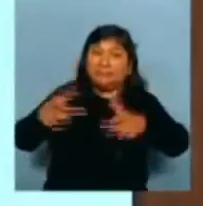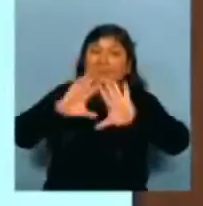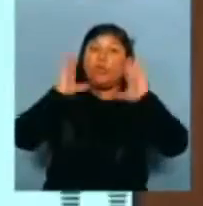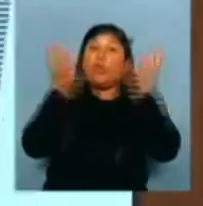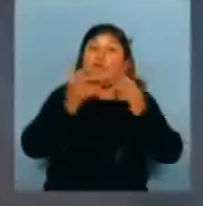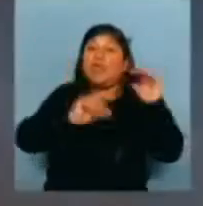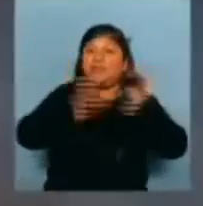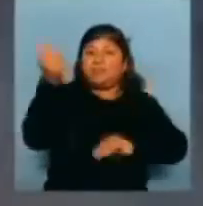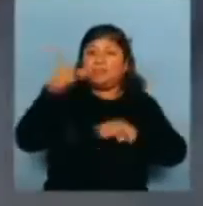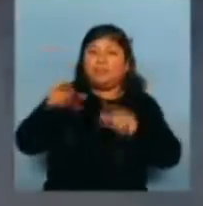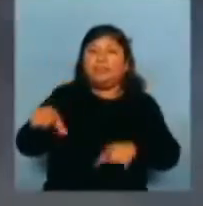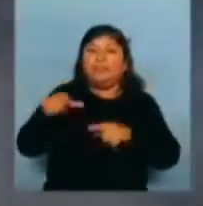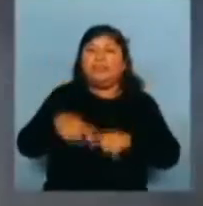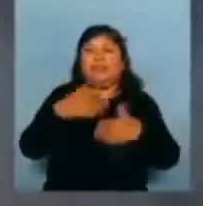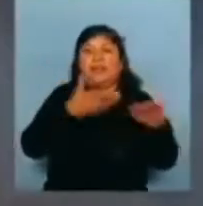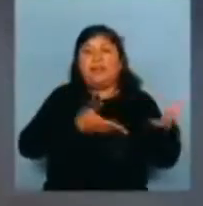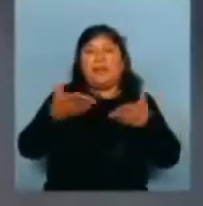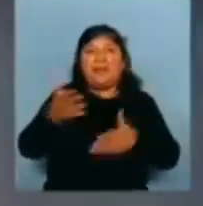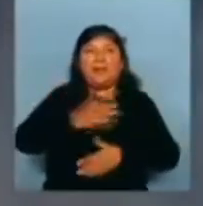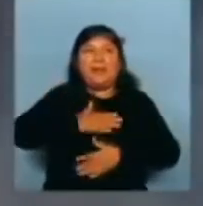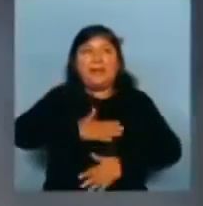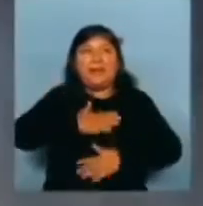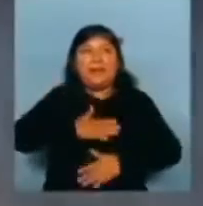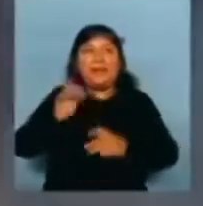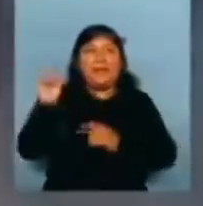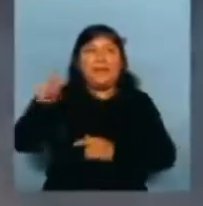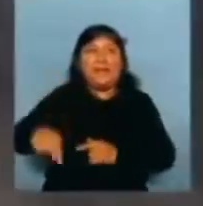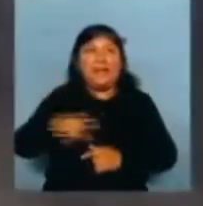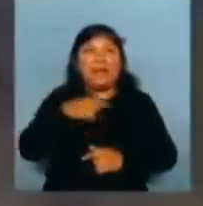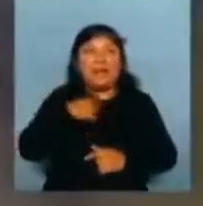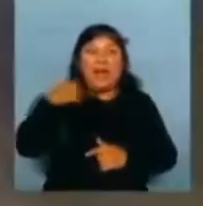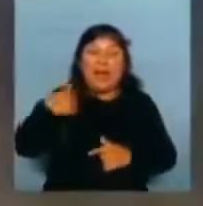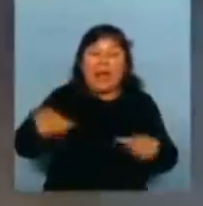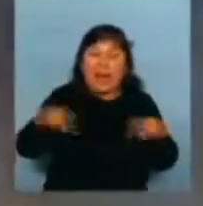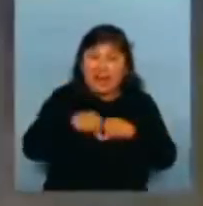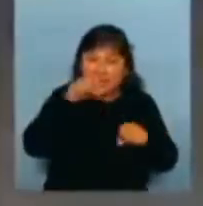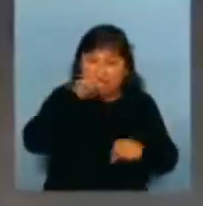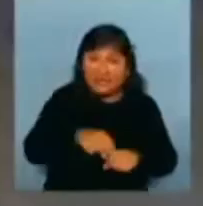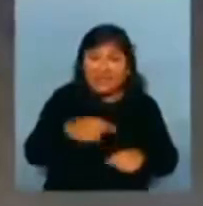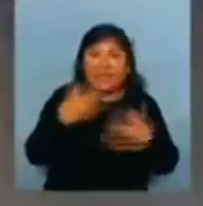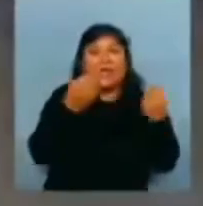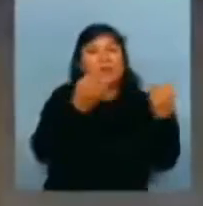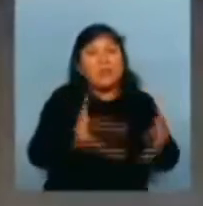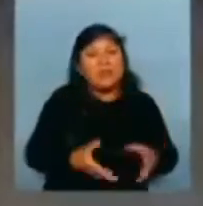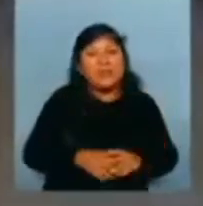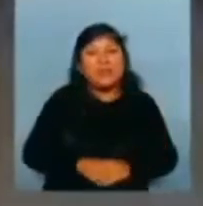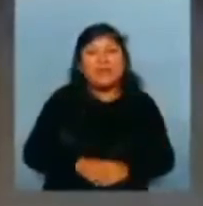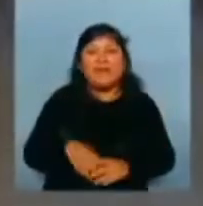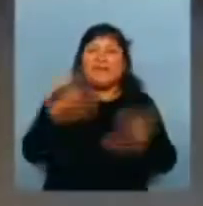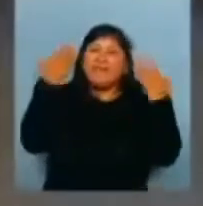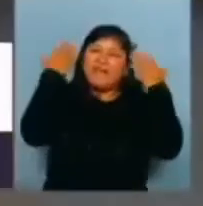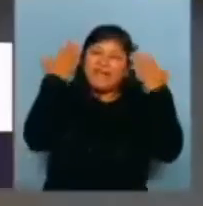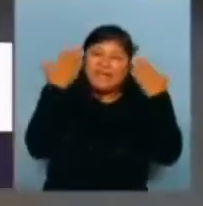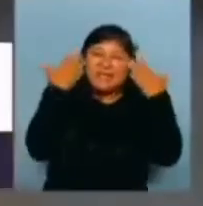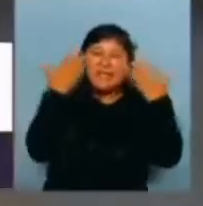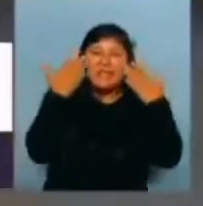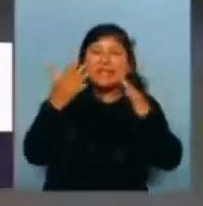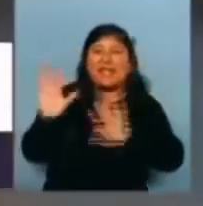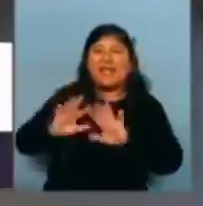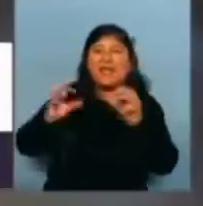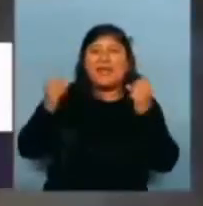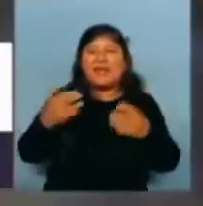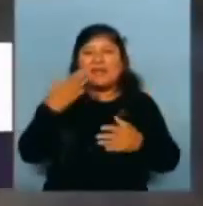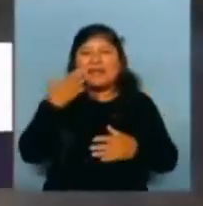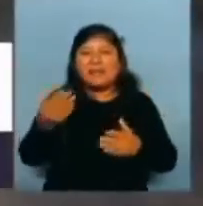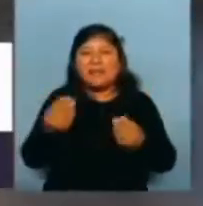aquí en los estudios del canal, aquí en el noticiero del mediodía. ¿Cómo te va, Brenda? Buenas tardes, felicitaciones. Hola, buenas tardes,